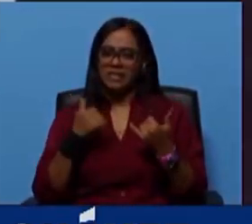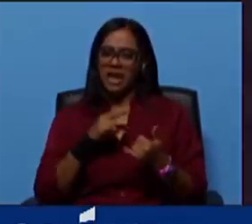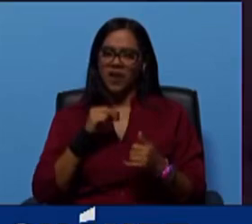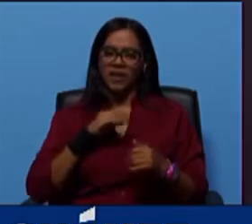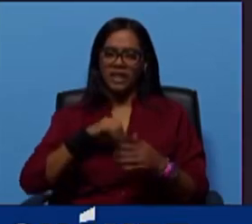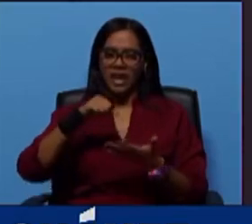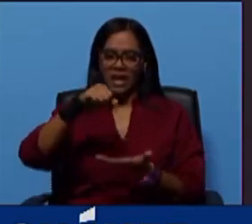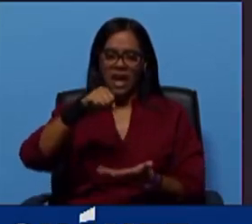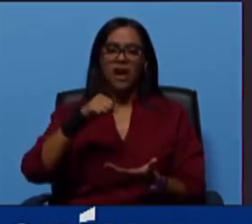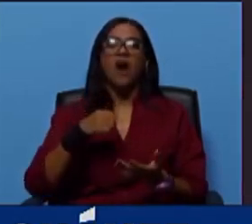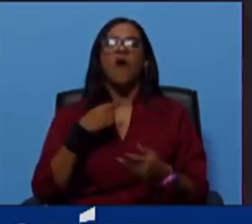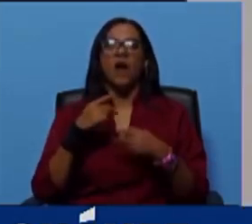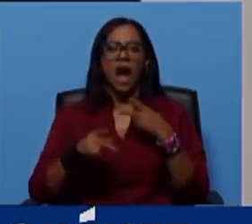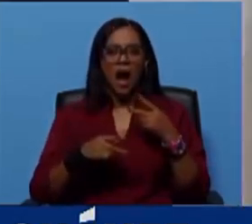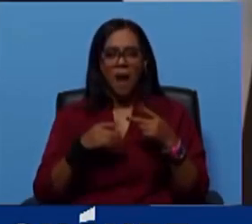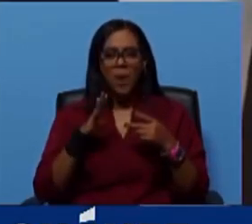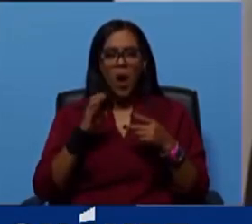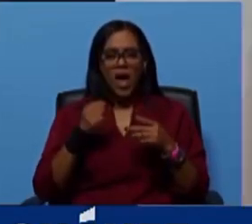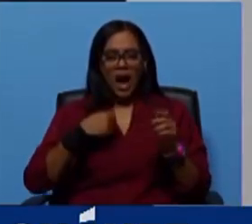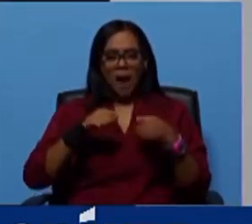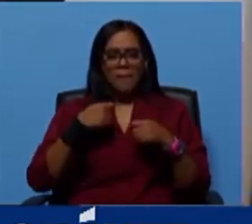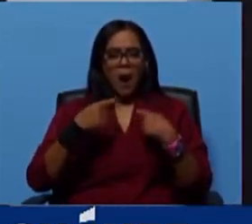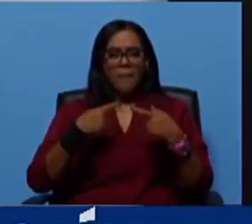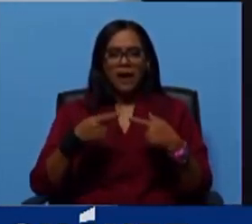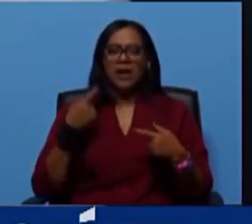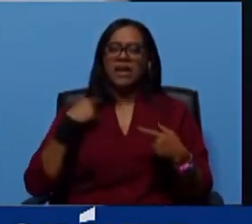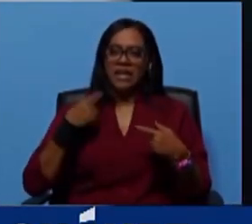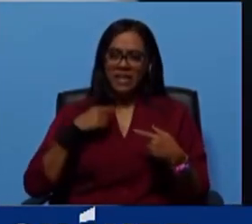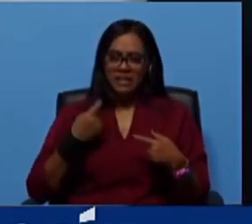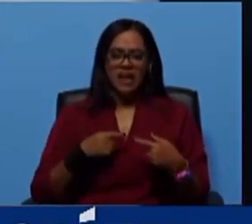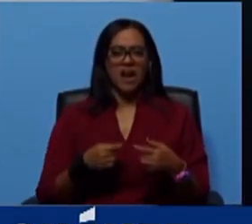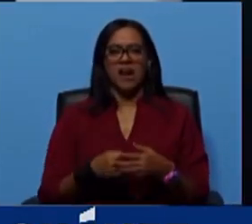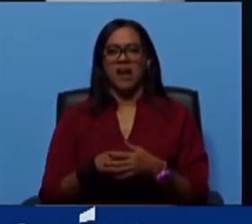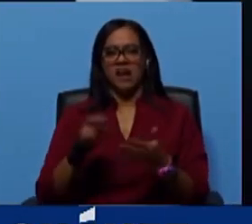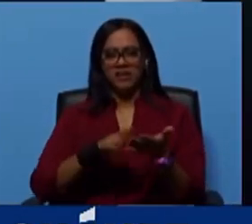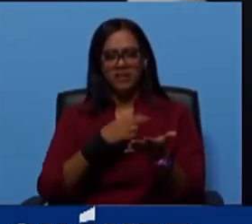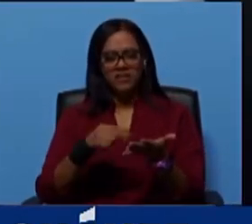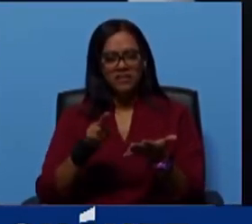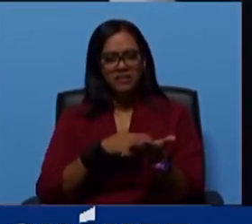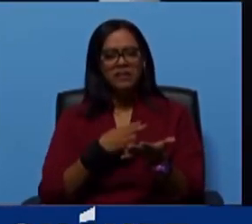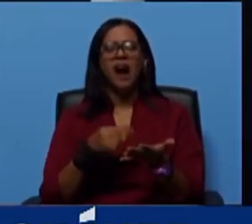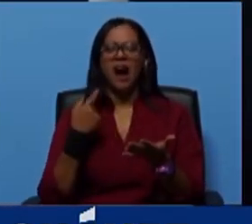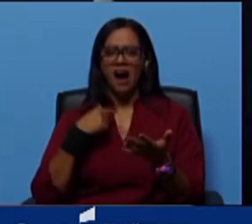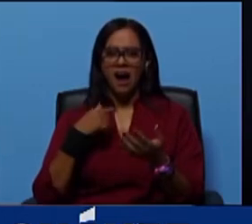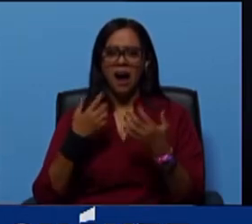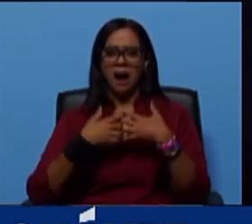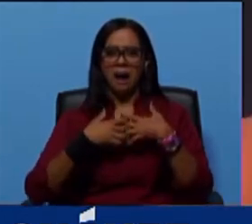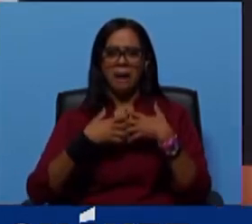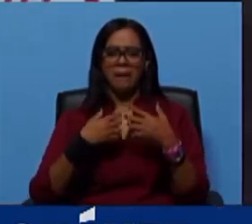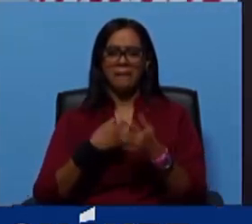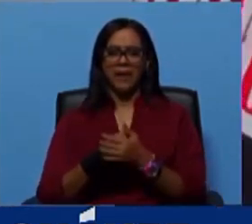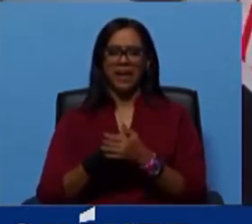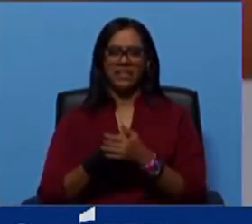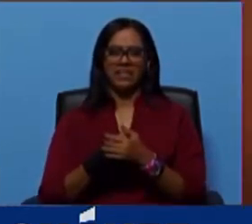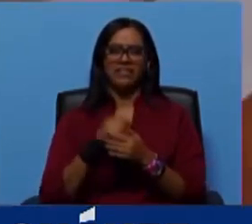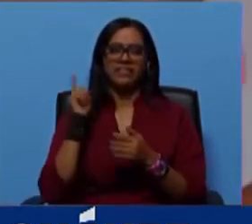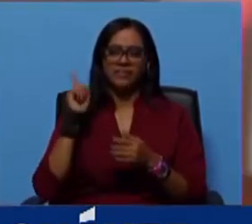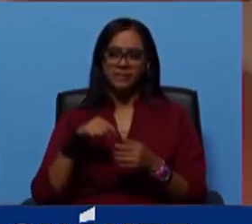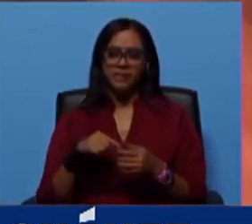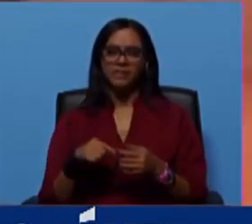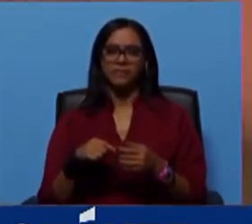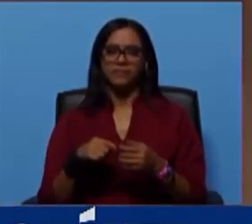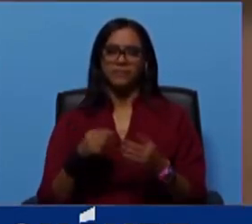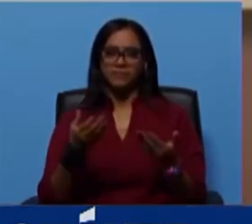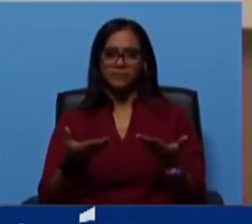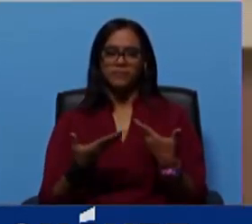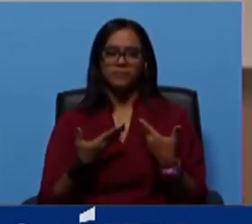estas bodegas populares. Y así Diana tiene mantequilla, la margarina, tenemos empresas como San Cipriano, que también trae a